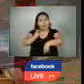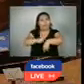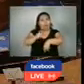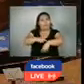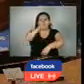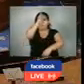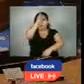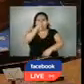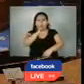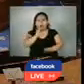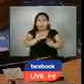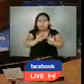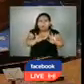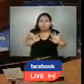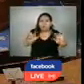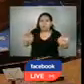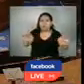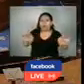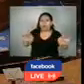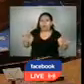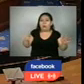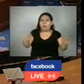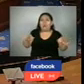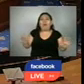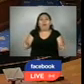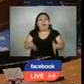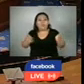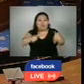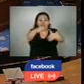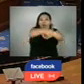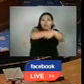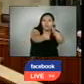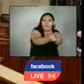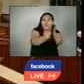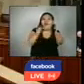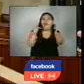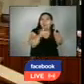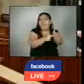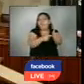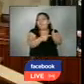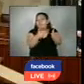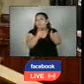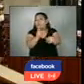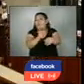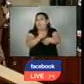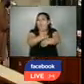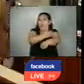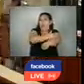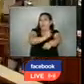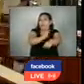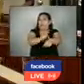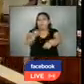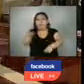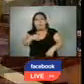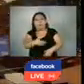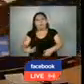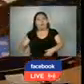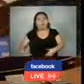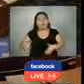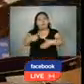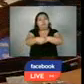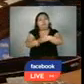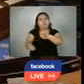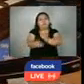cuando el silencio más absoluto se apoderaba del Congreso estadounidense. Momentos antes, la propia presidenta de la Cámara